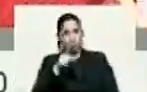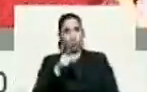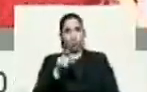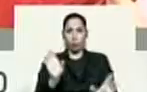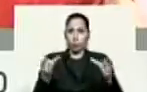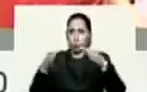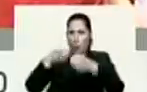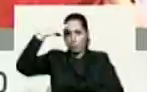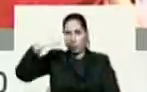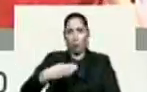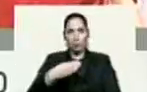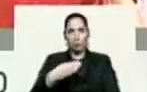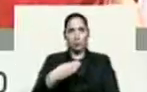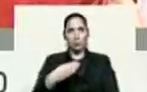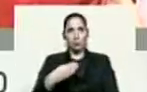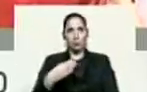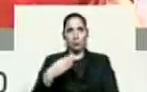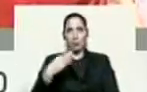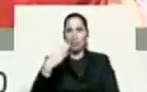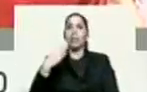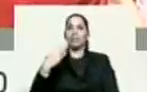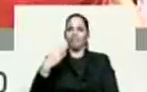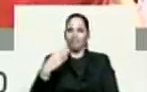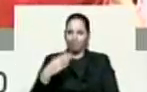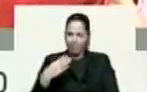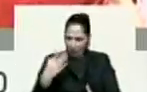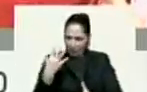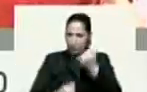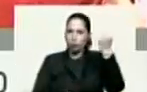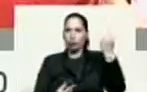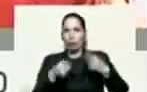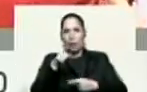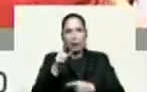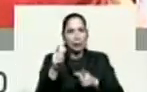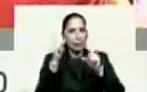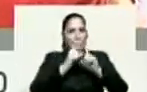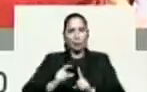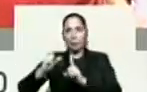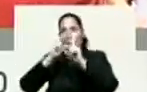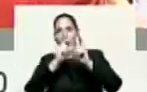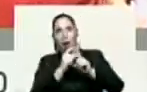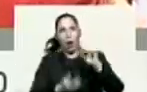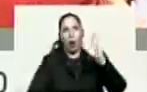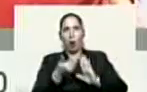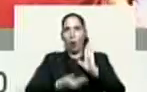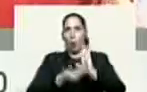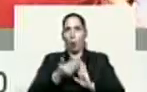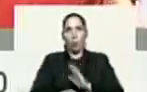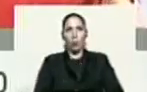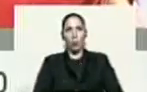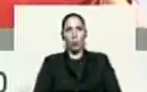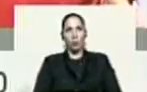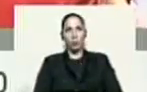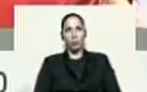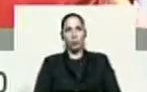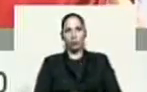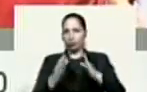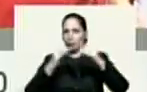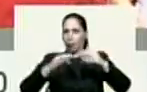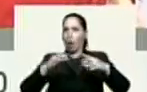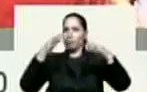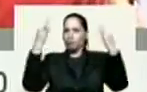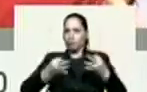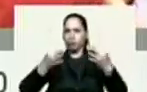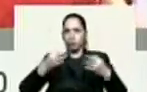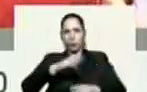cuarteles, salió ese lema, salió esa frase, que con toda seguridad es desde el